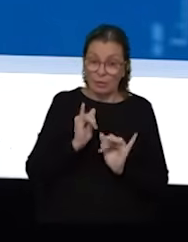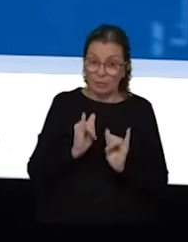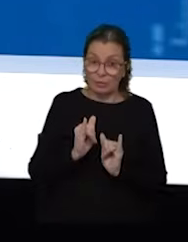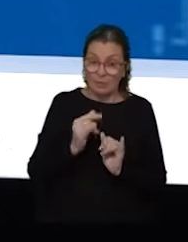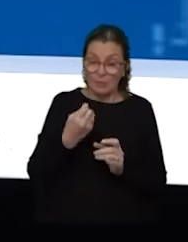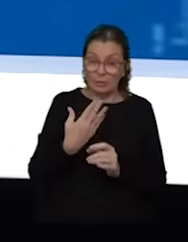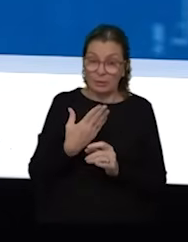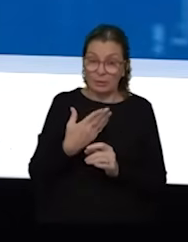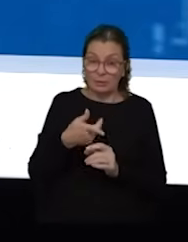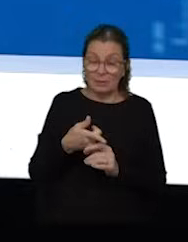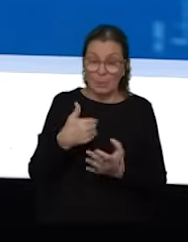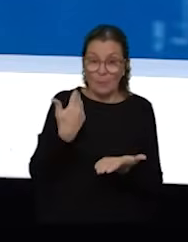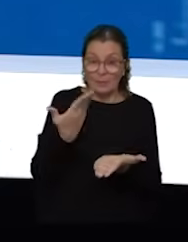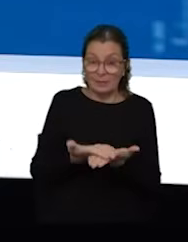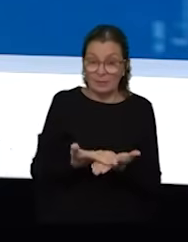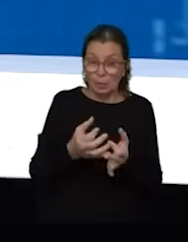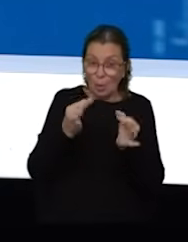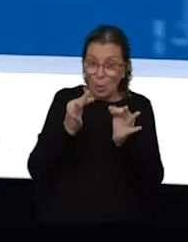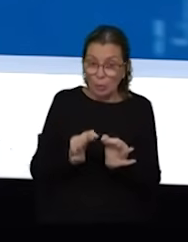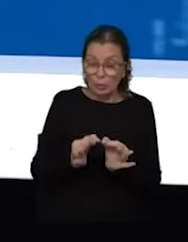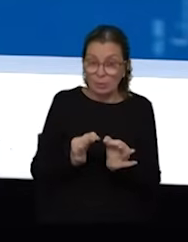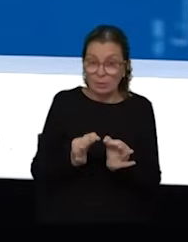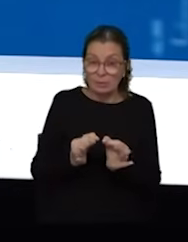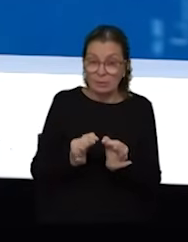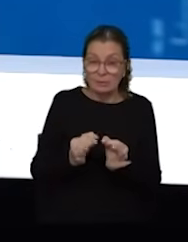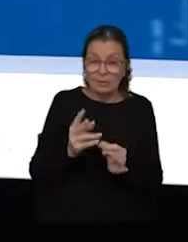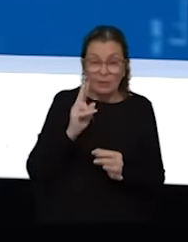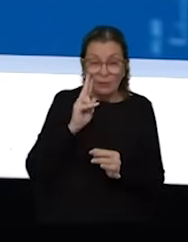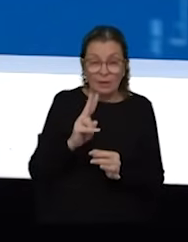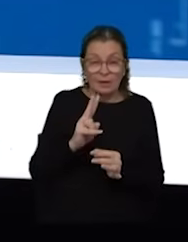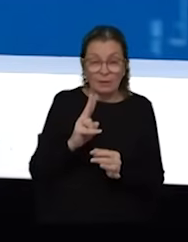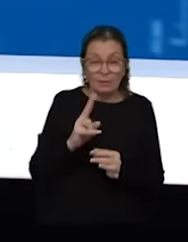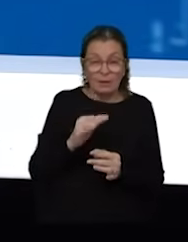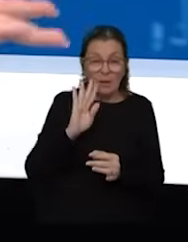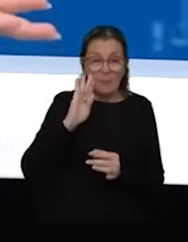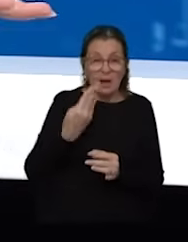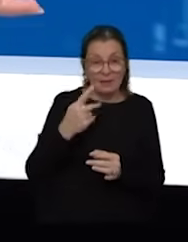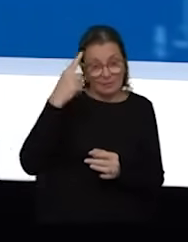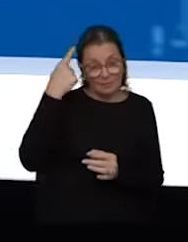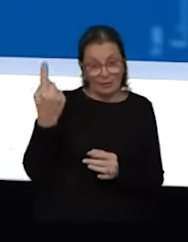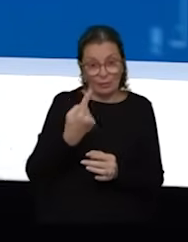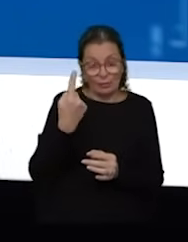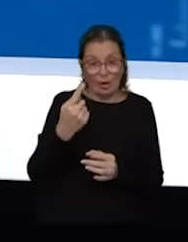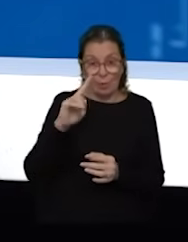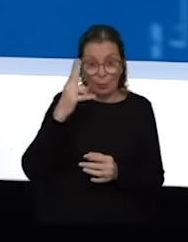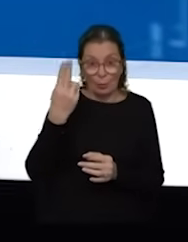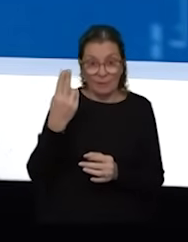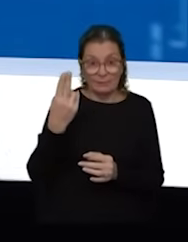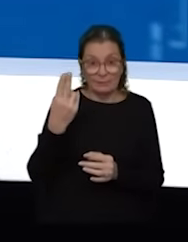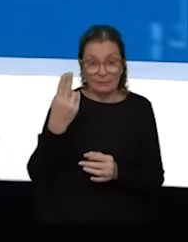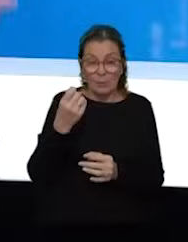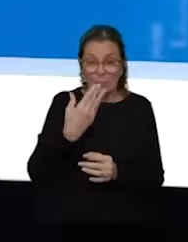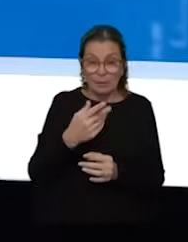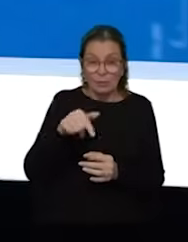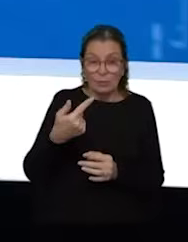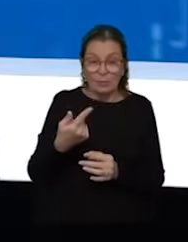porque bueno acá lo que se está planteando justamente es lo que tiene que ver con incluso la imagen Internacional del Uruguay no un Uruguay que bueno